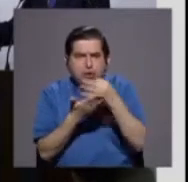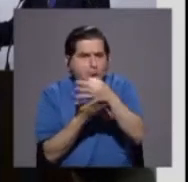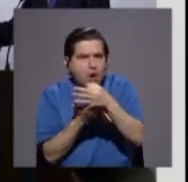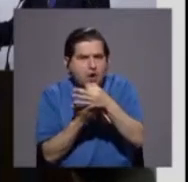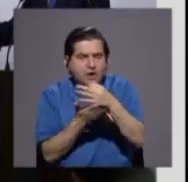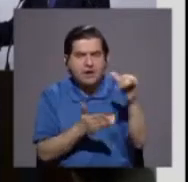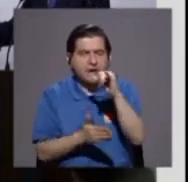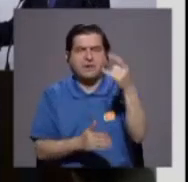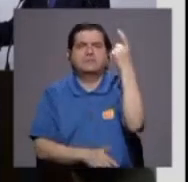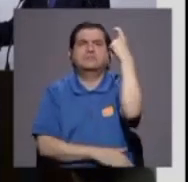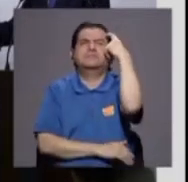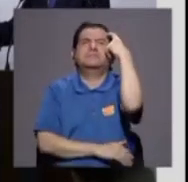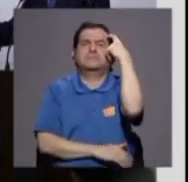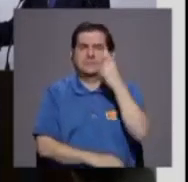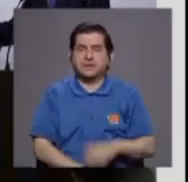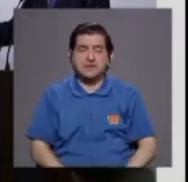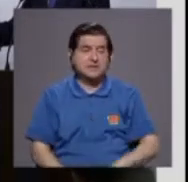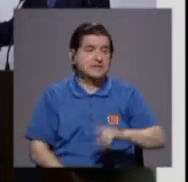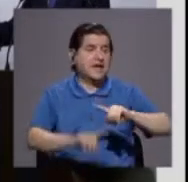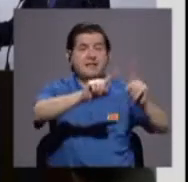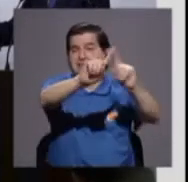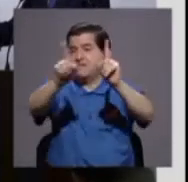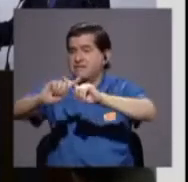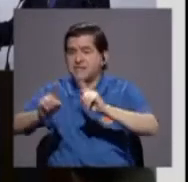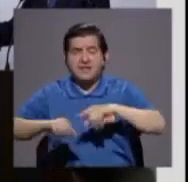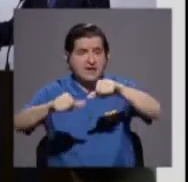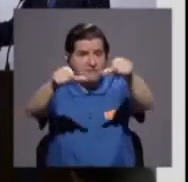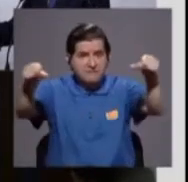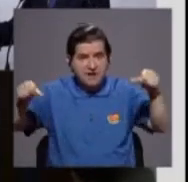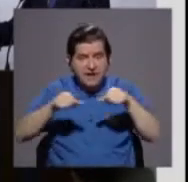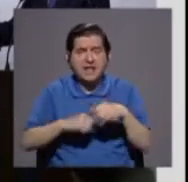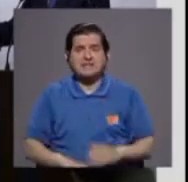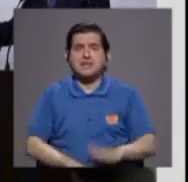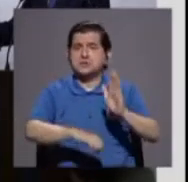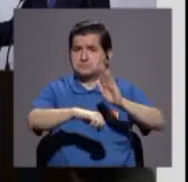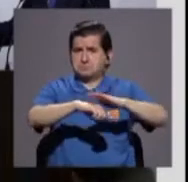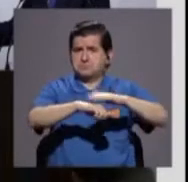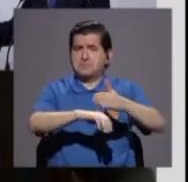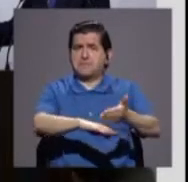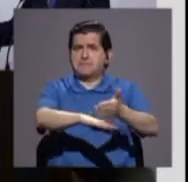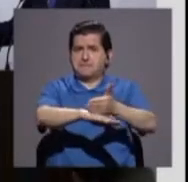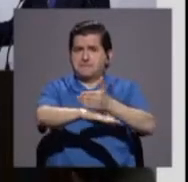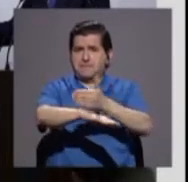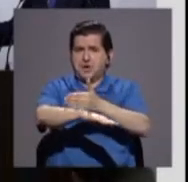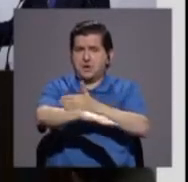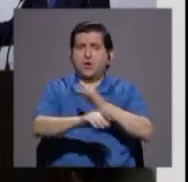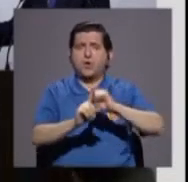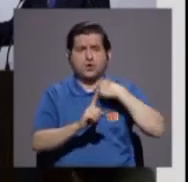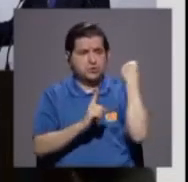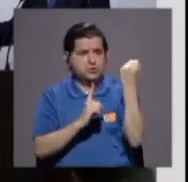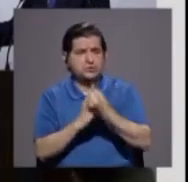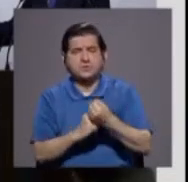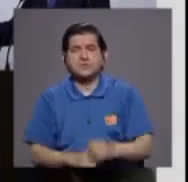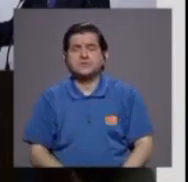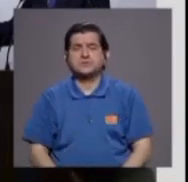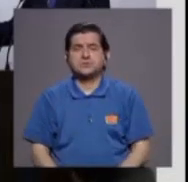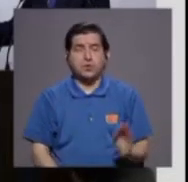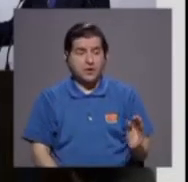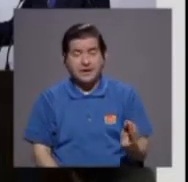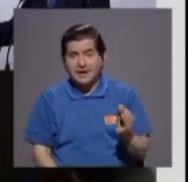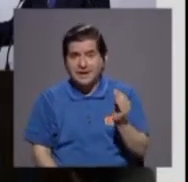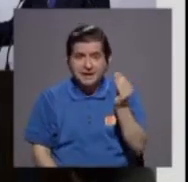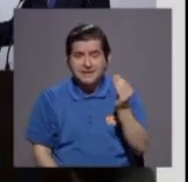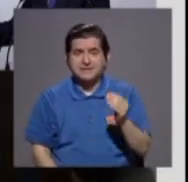también contemplando otras áreas que dieran lugar a mejores condiciones para un